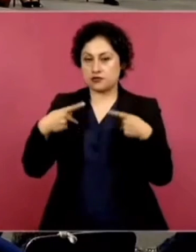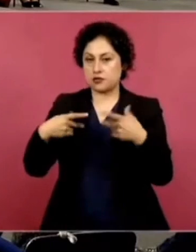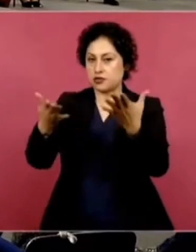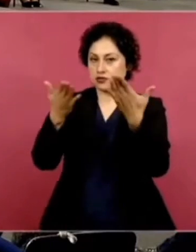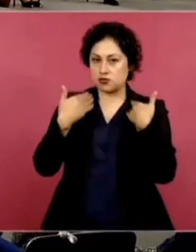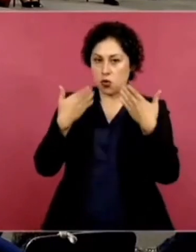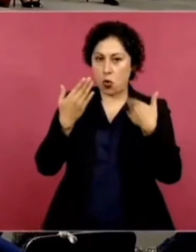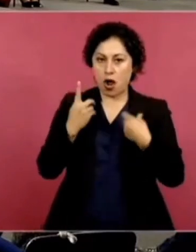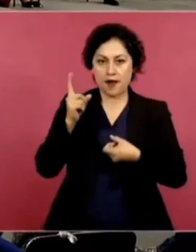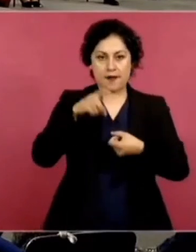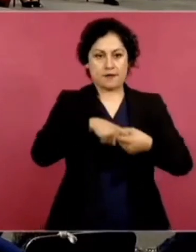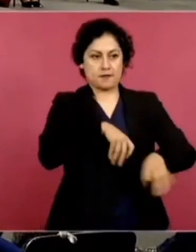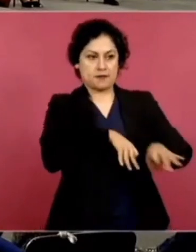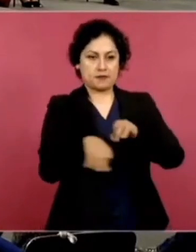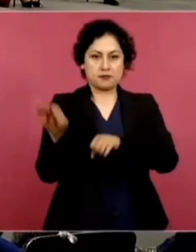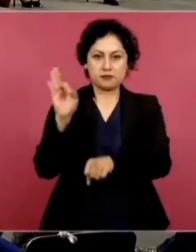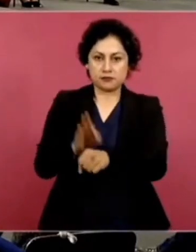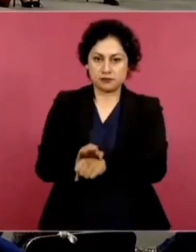presidente, informarle, son